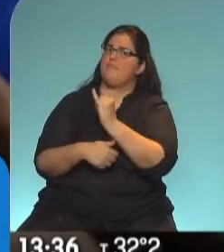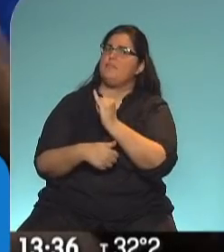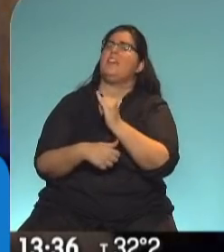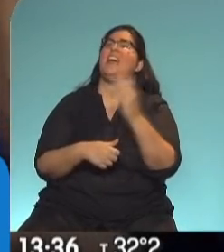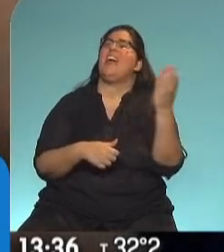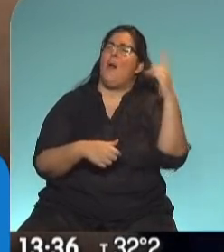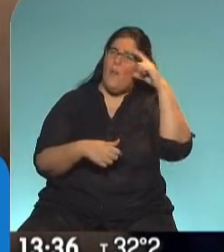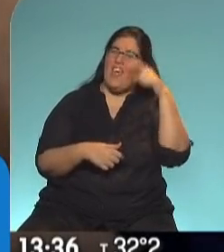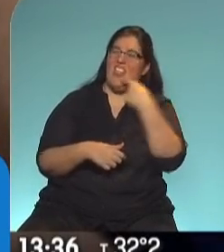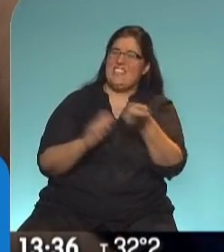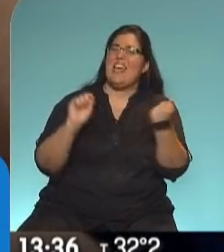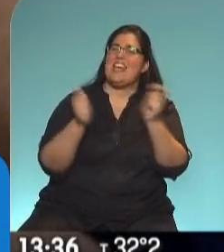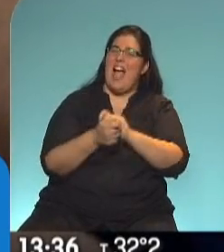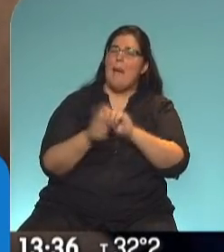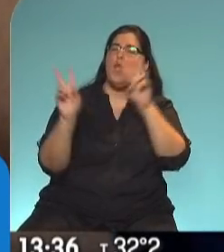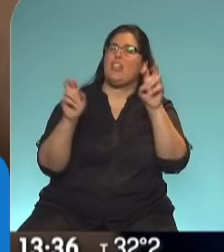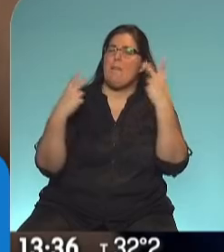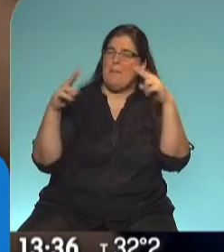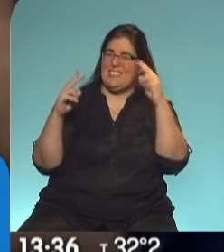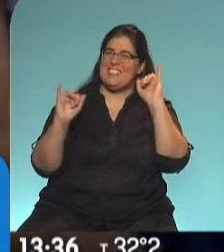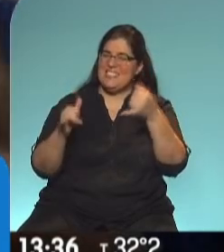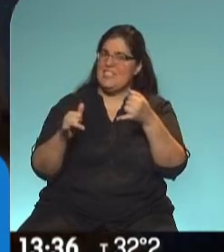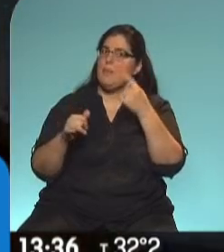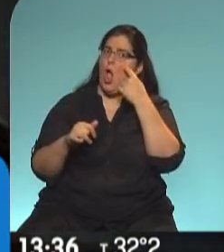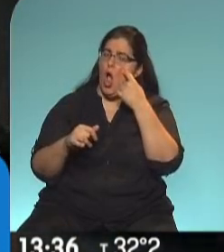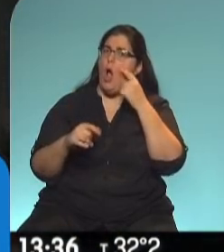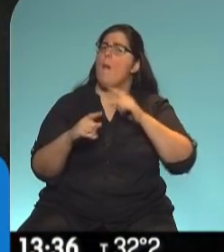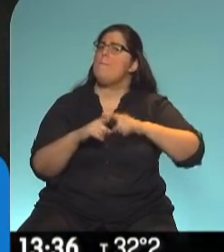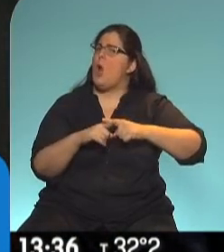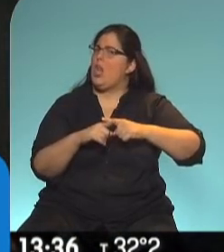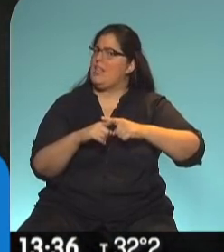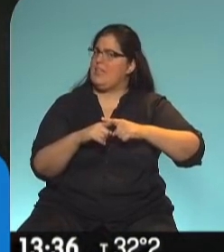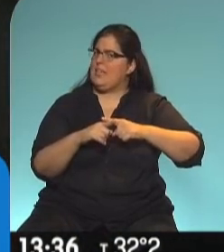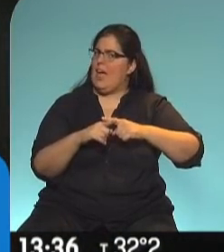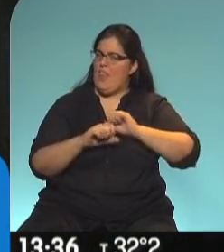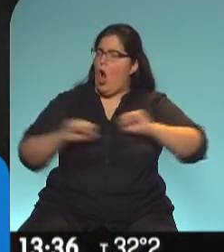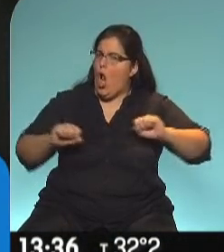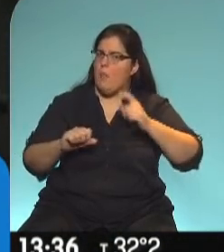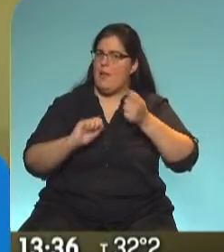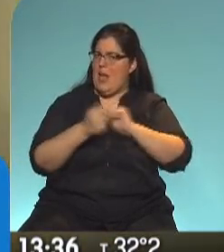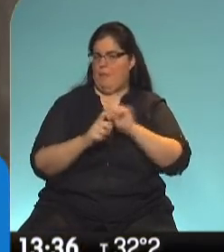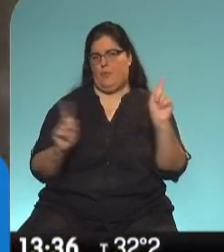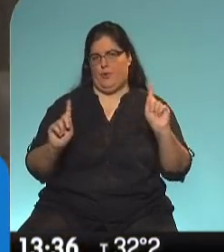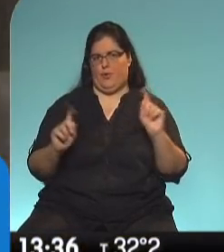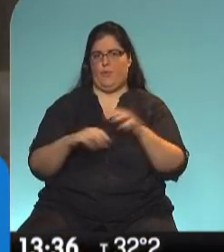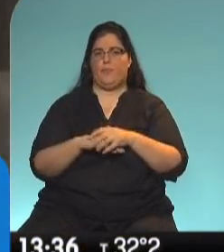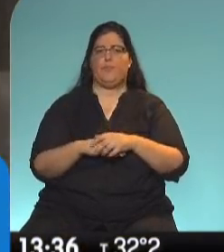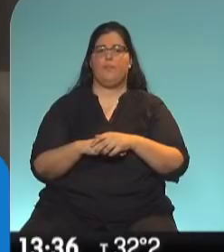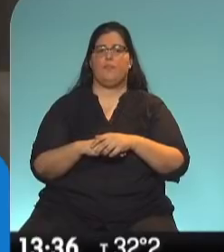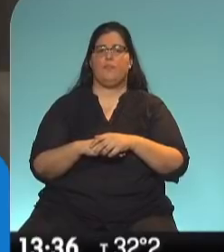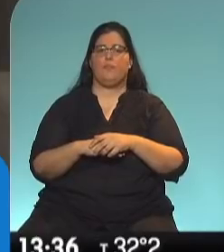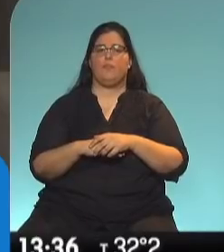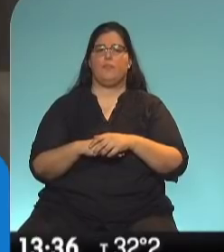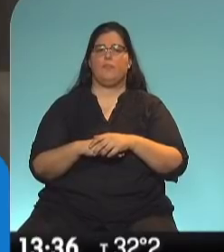prometió cambios en cuestiones migratorias, las políticas no cambiarán de un día para otro. It's not a